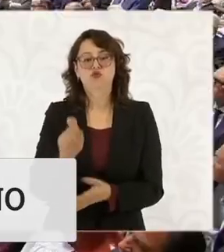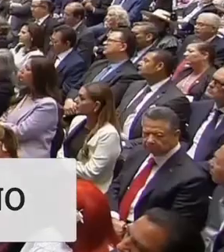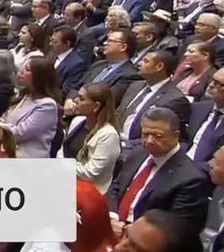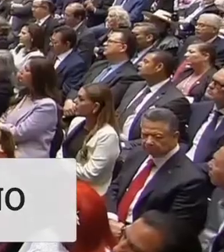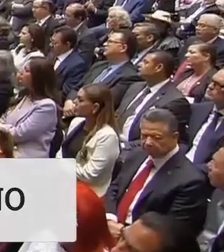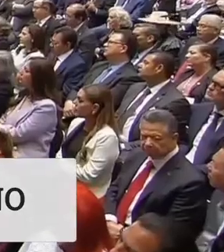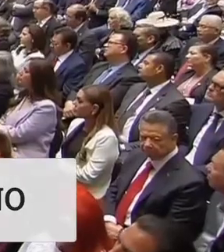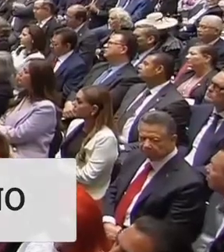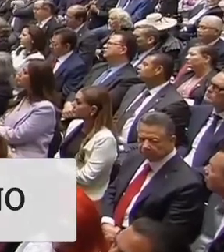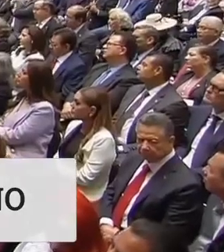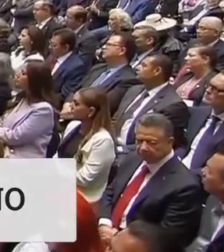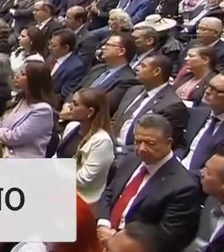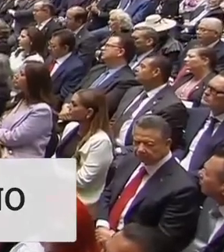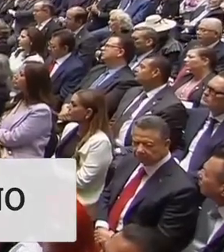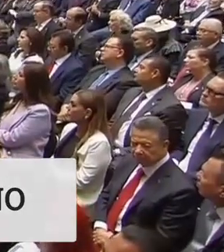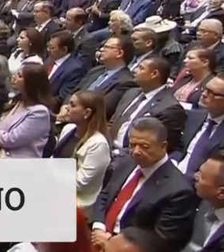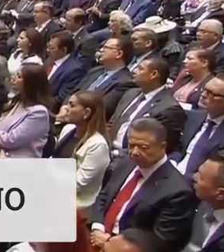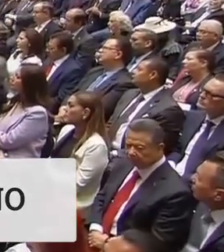Futuro.